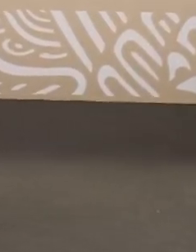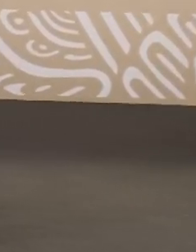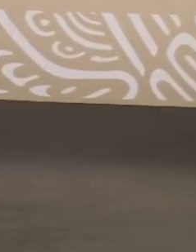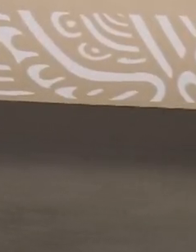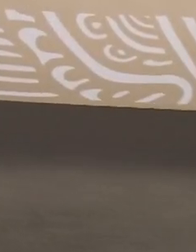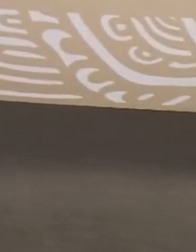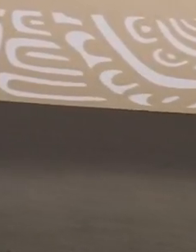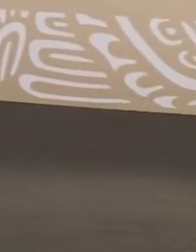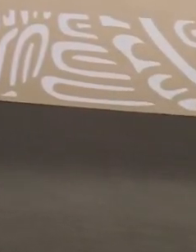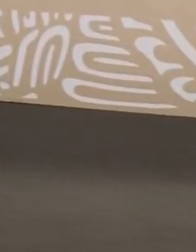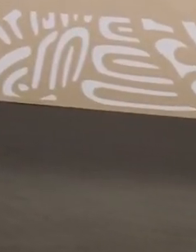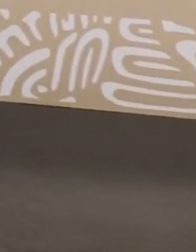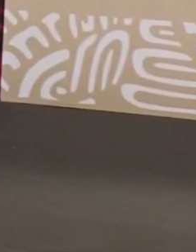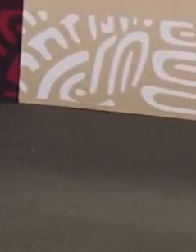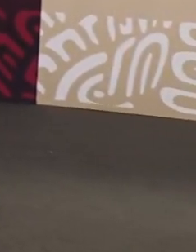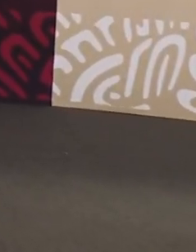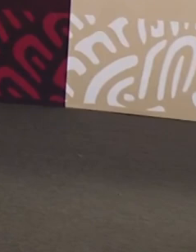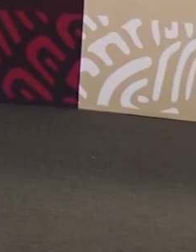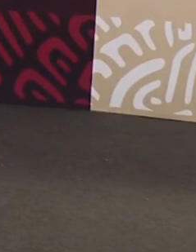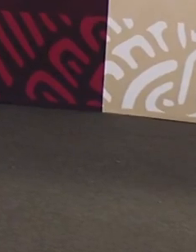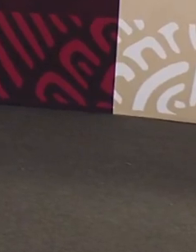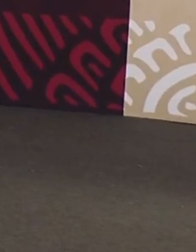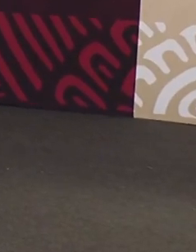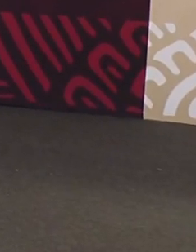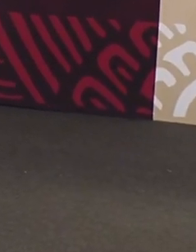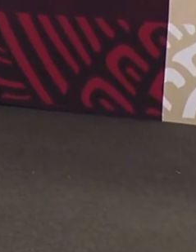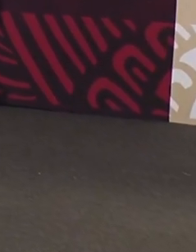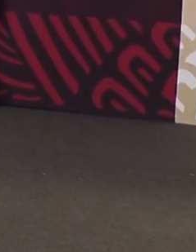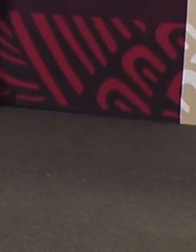¿Cómo están? Ánimo.